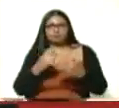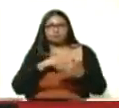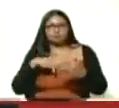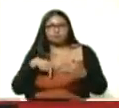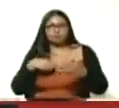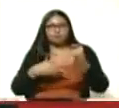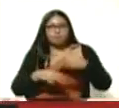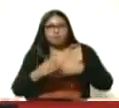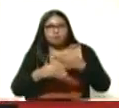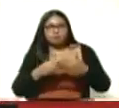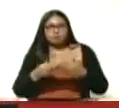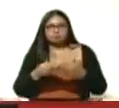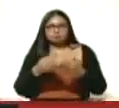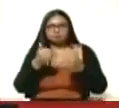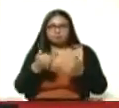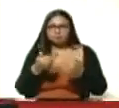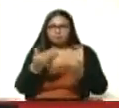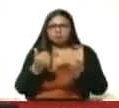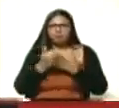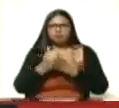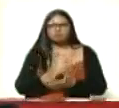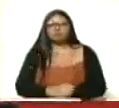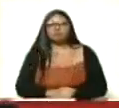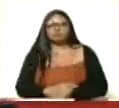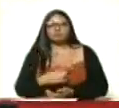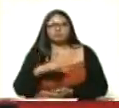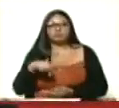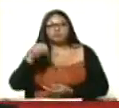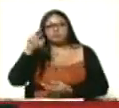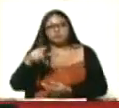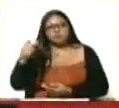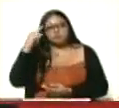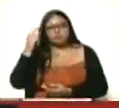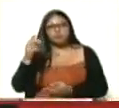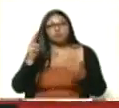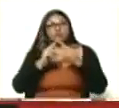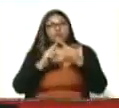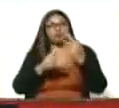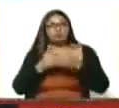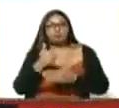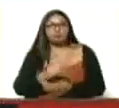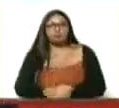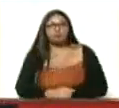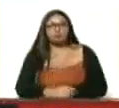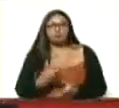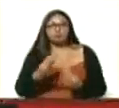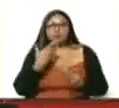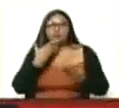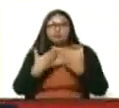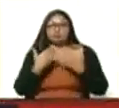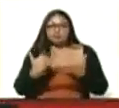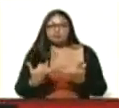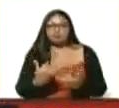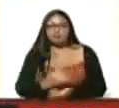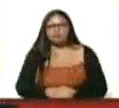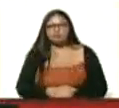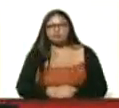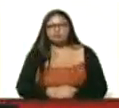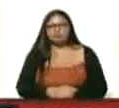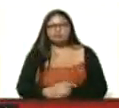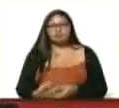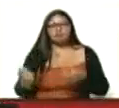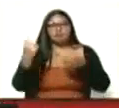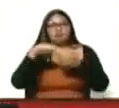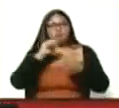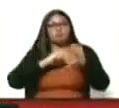nosotros es gratificante siempre y que cada día más gente conozca el caso. Muchísimas gracias, Roy López. Él forma parte